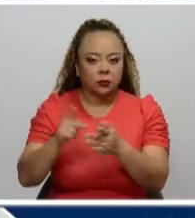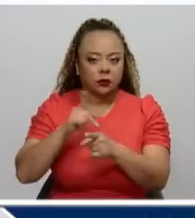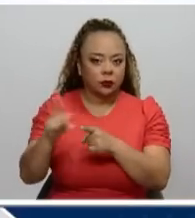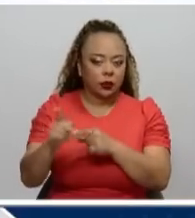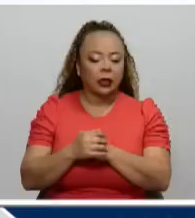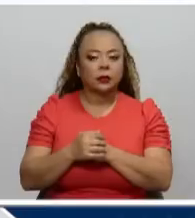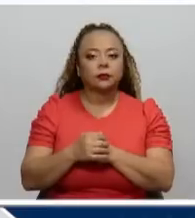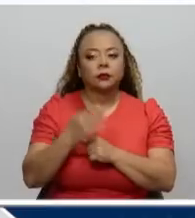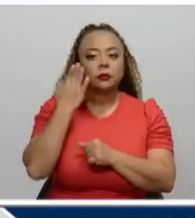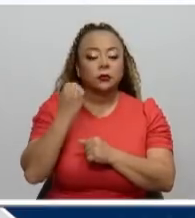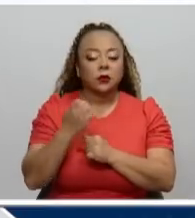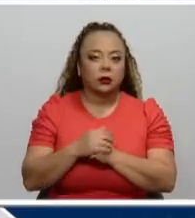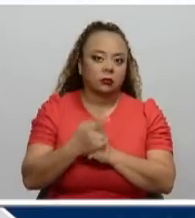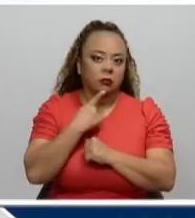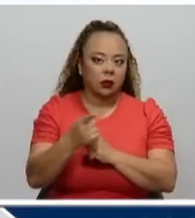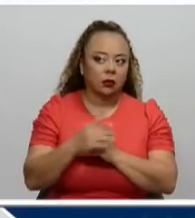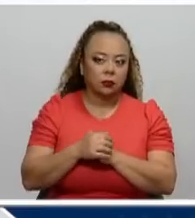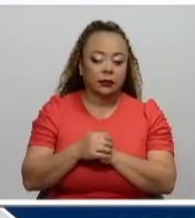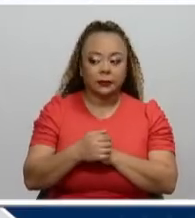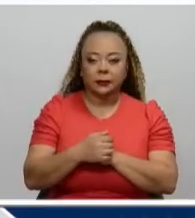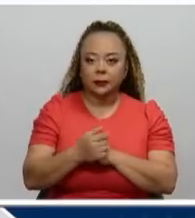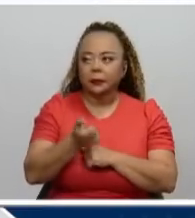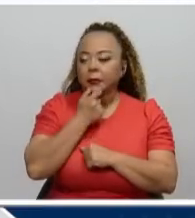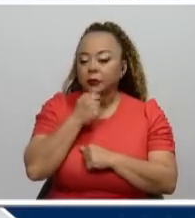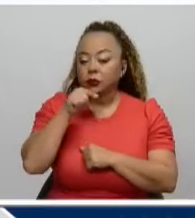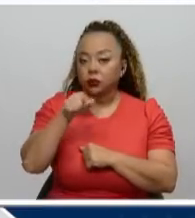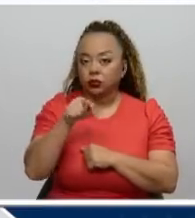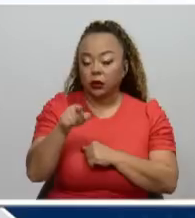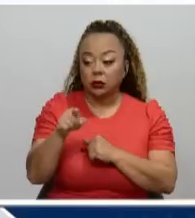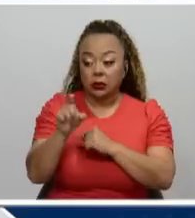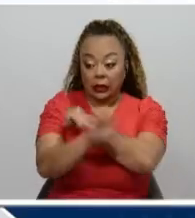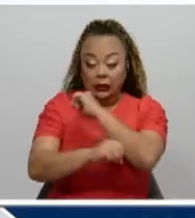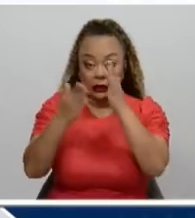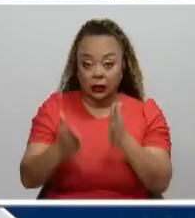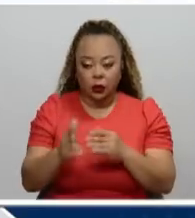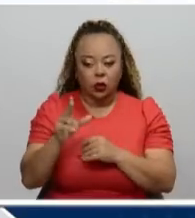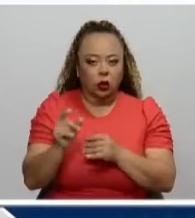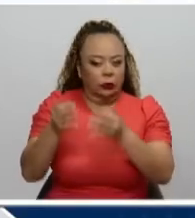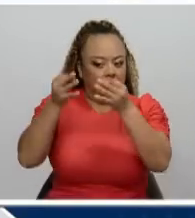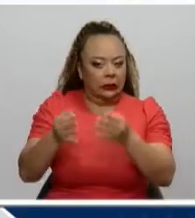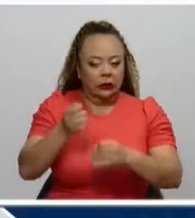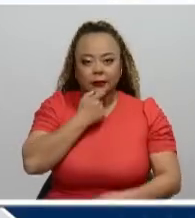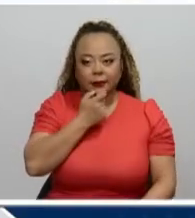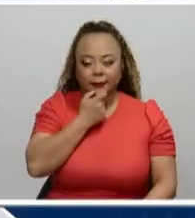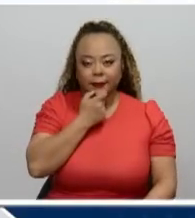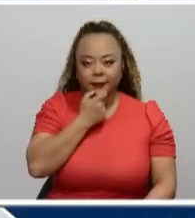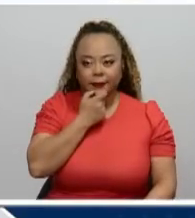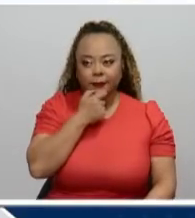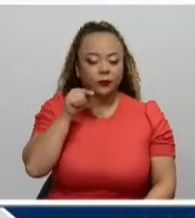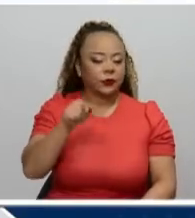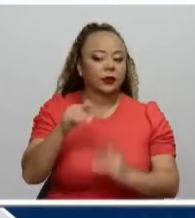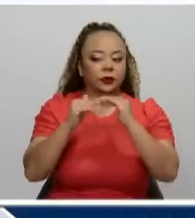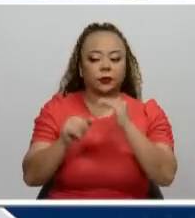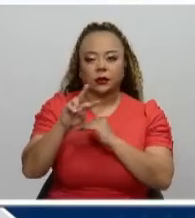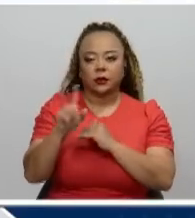porque digamos La Premier va siendo extranjero o no puramente británico o sea aunque sea